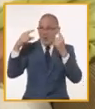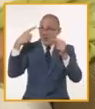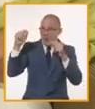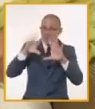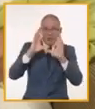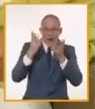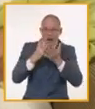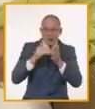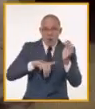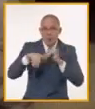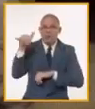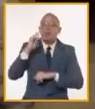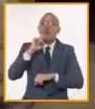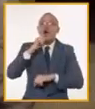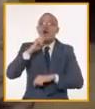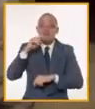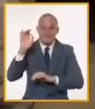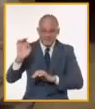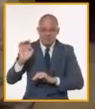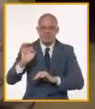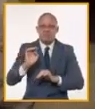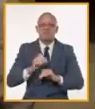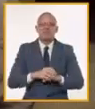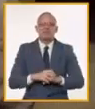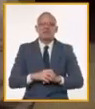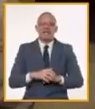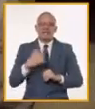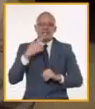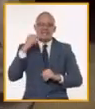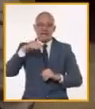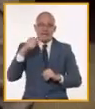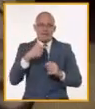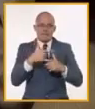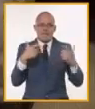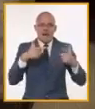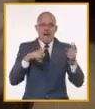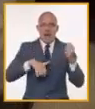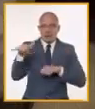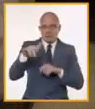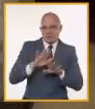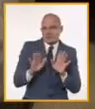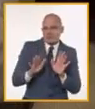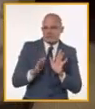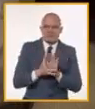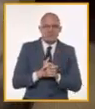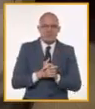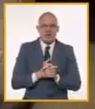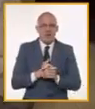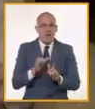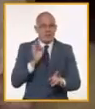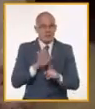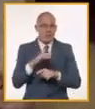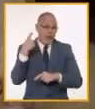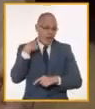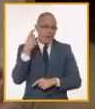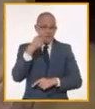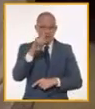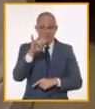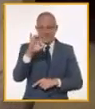había. Bueno, todavía no se habían ido. Todo. No, todavía empezó. Había empezado, todavía no